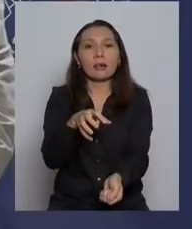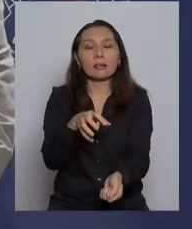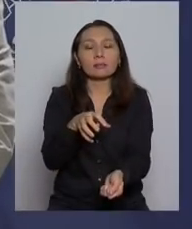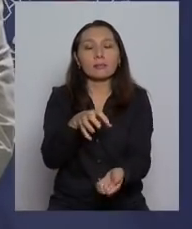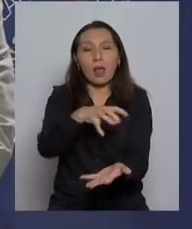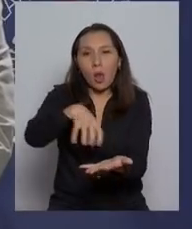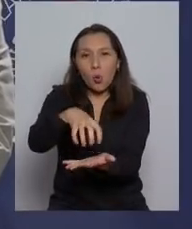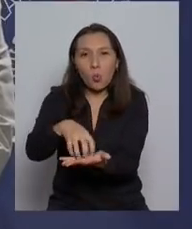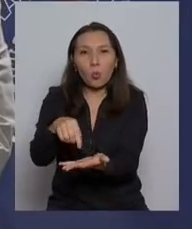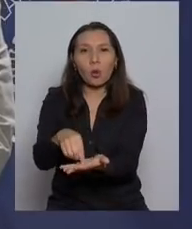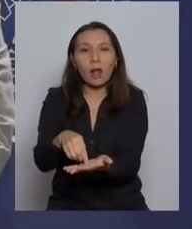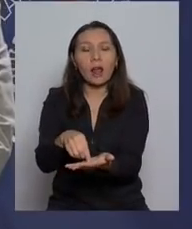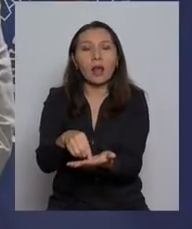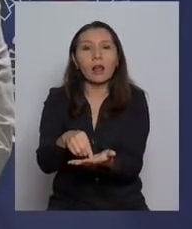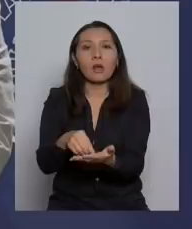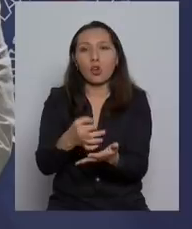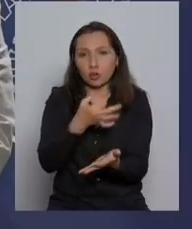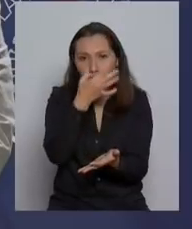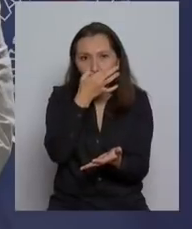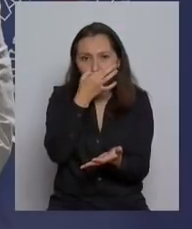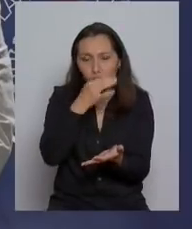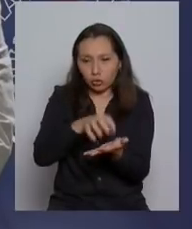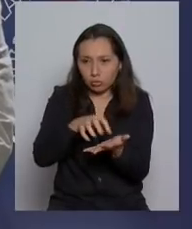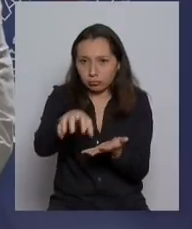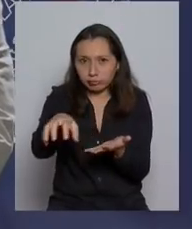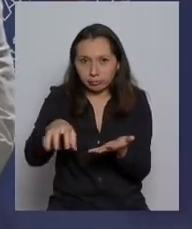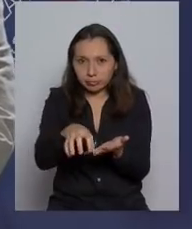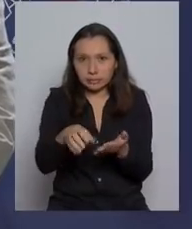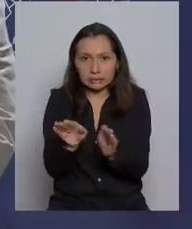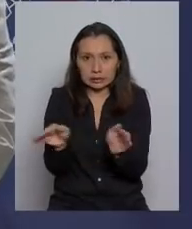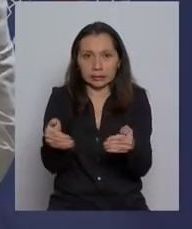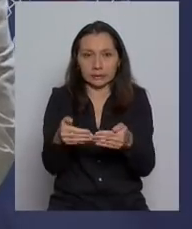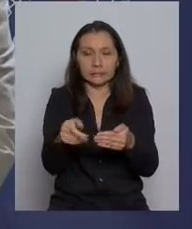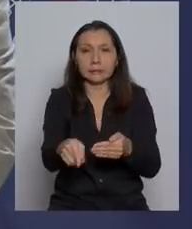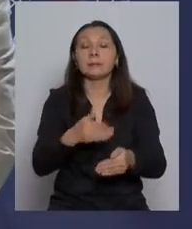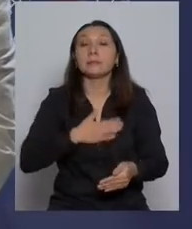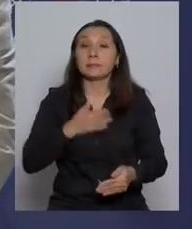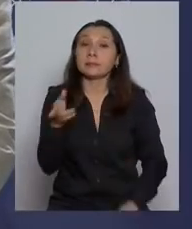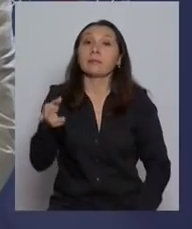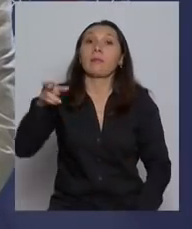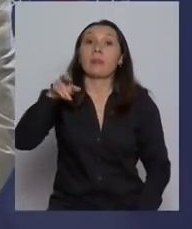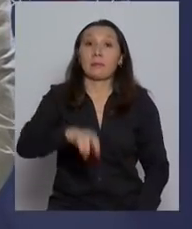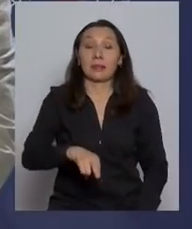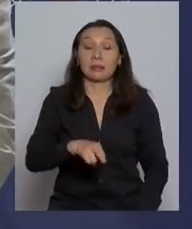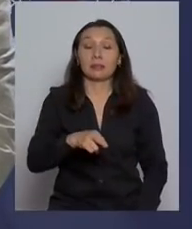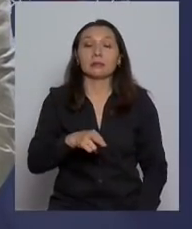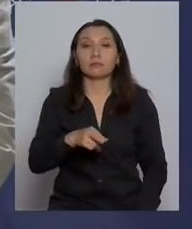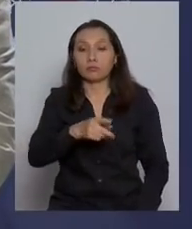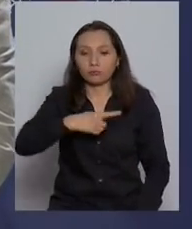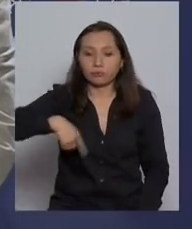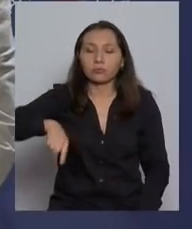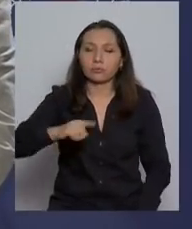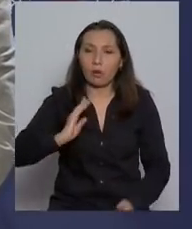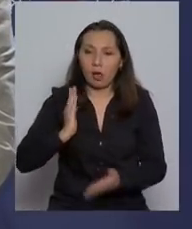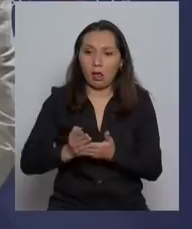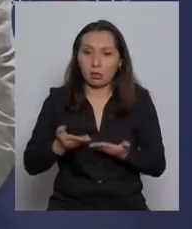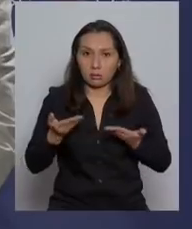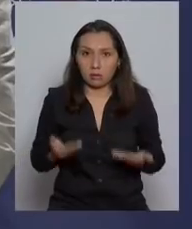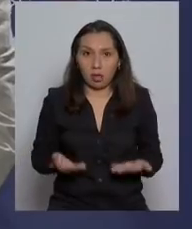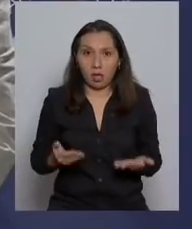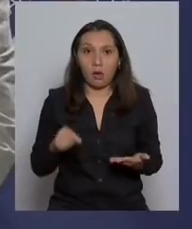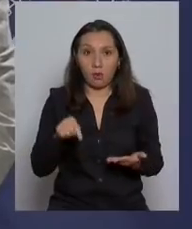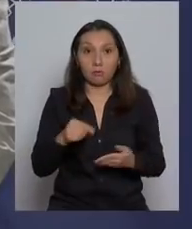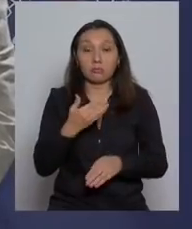en la zona de Osorno. Quiero reiterar que mantenemos hasta el día de